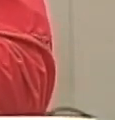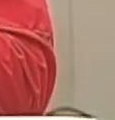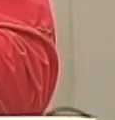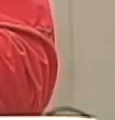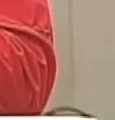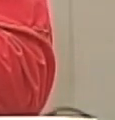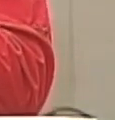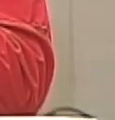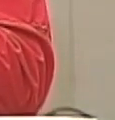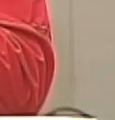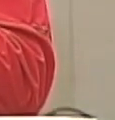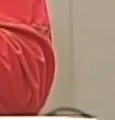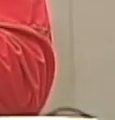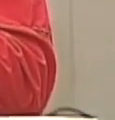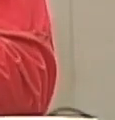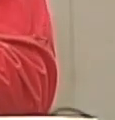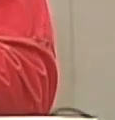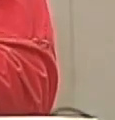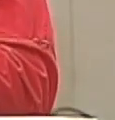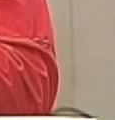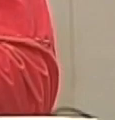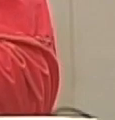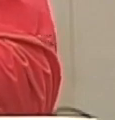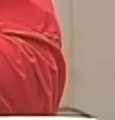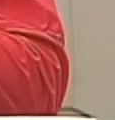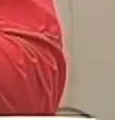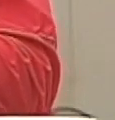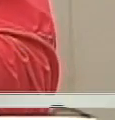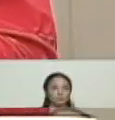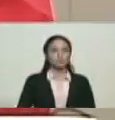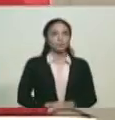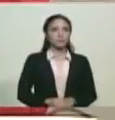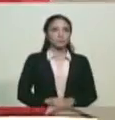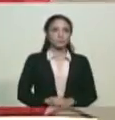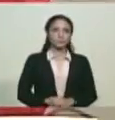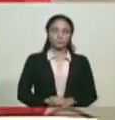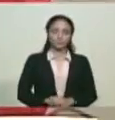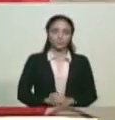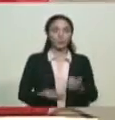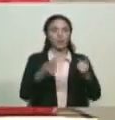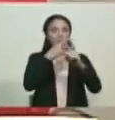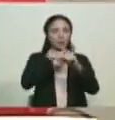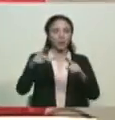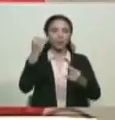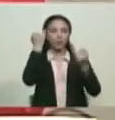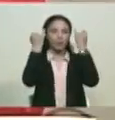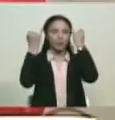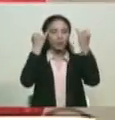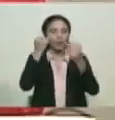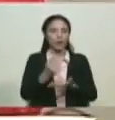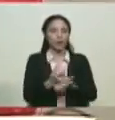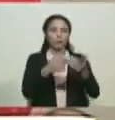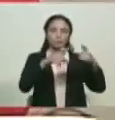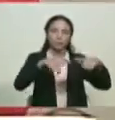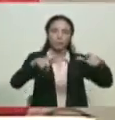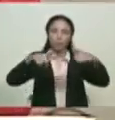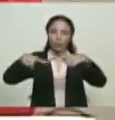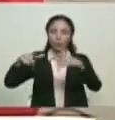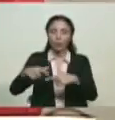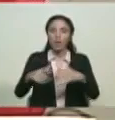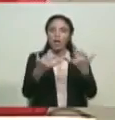lp luego las iniciativas de ahora de territorializar